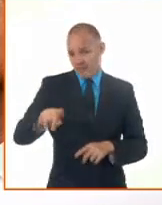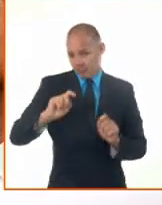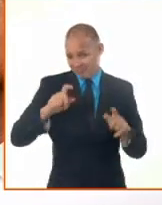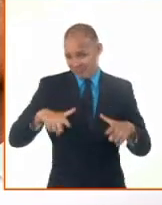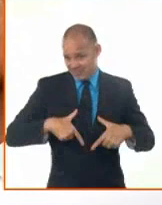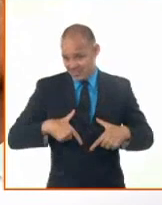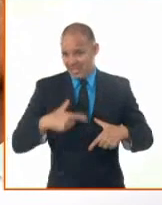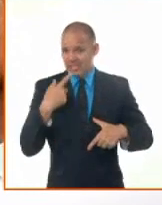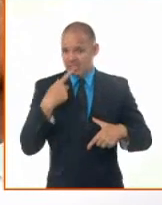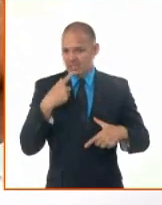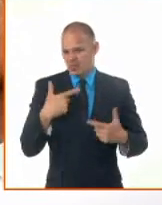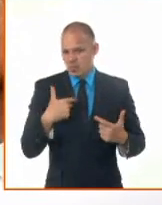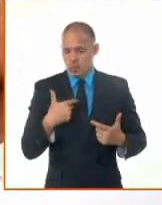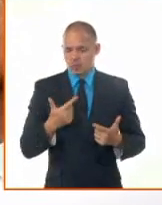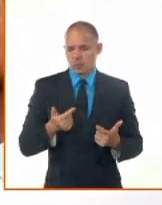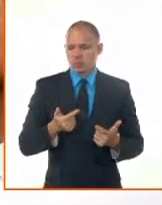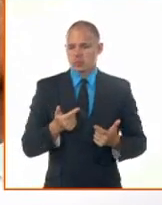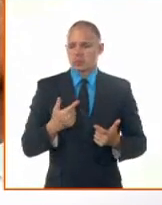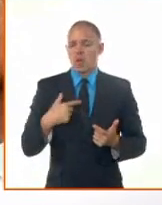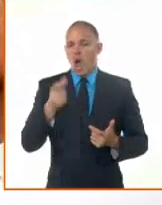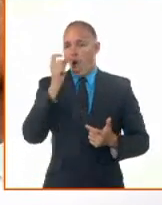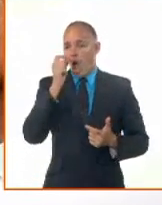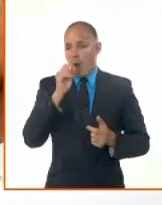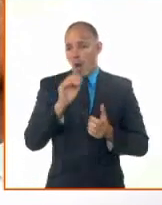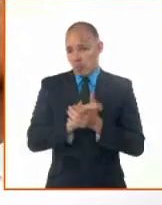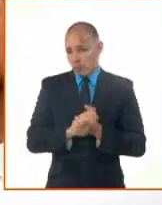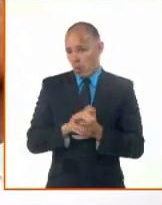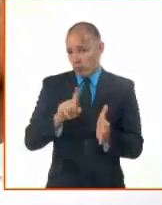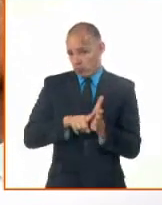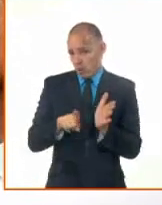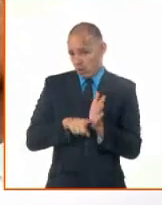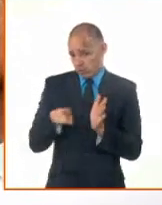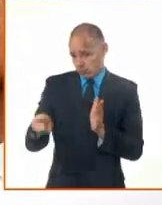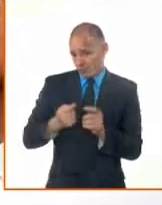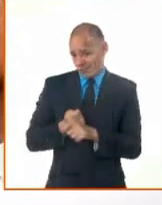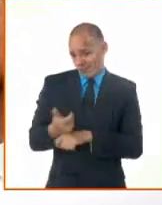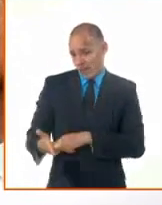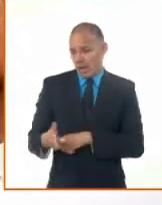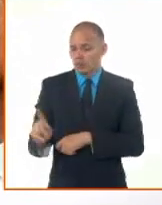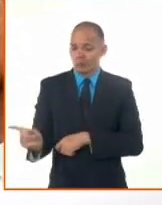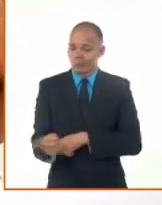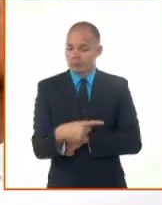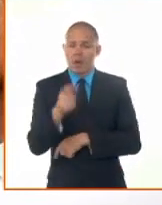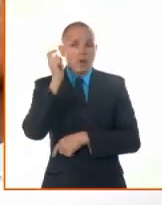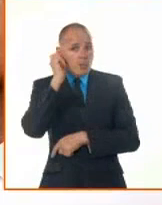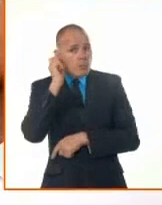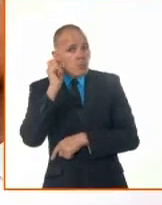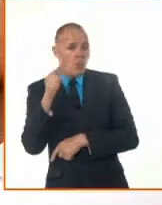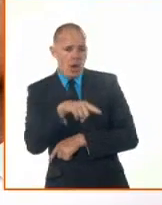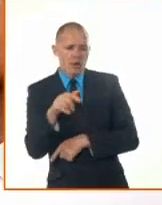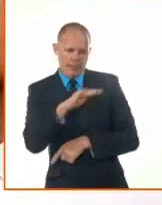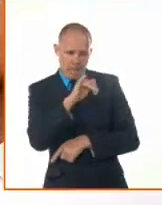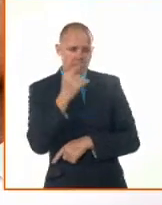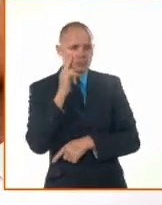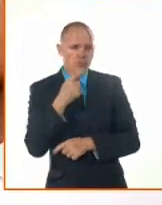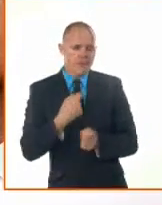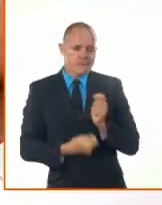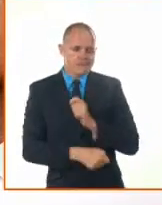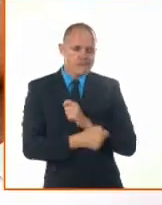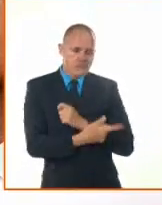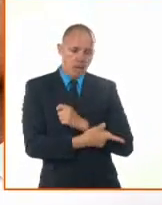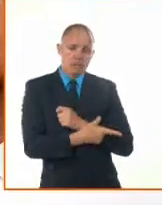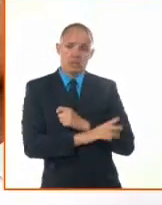relación Trump envió a su abogado Michael cohen este le pagó 130 mil dólares de su bolsillo y